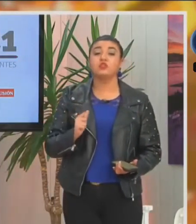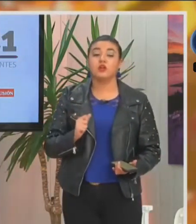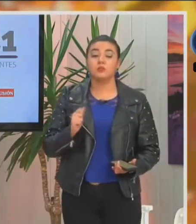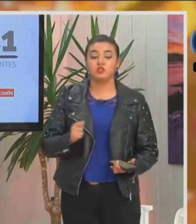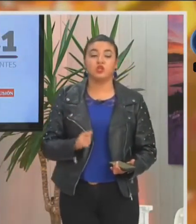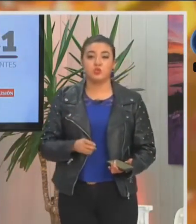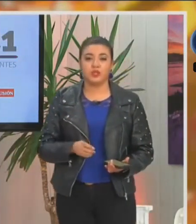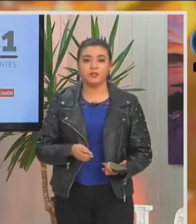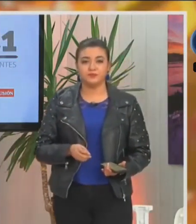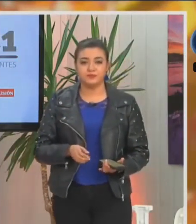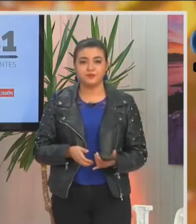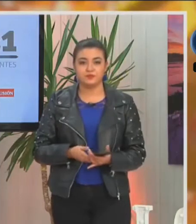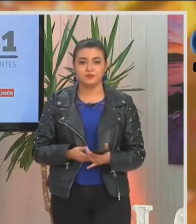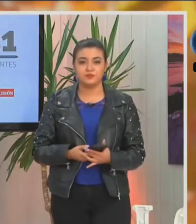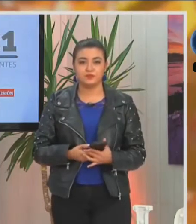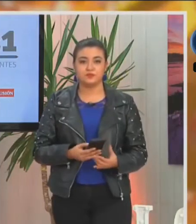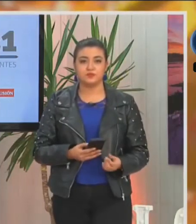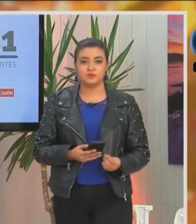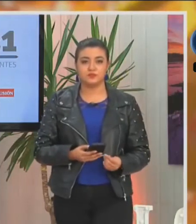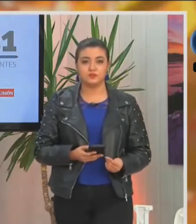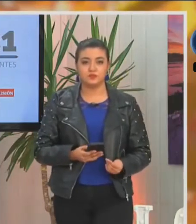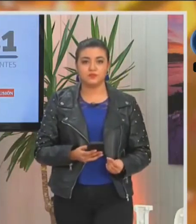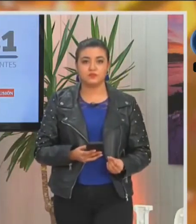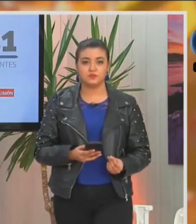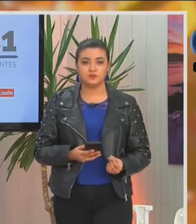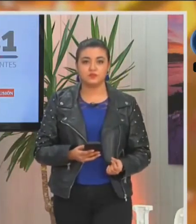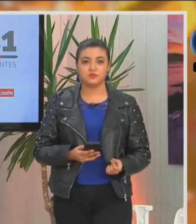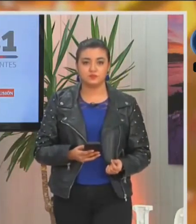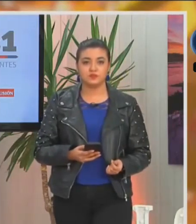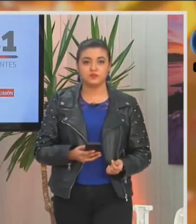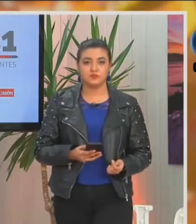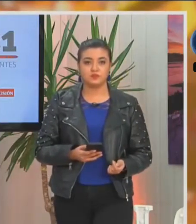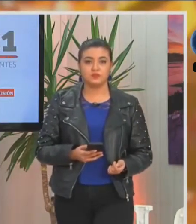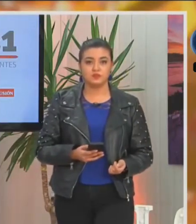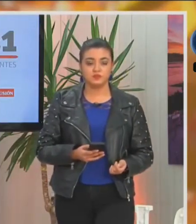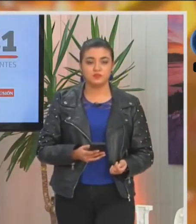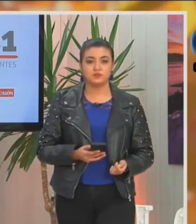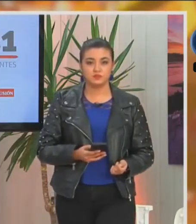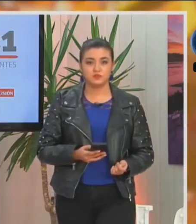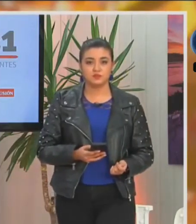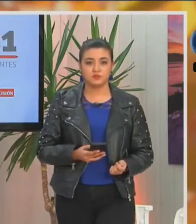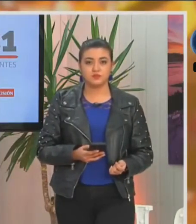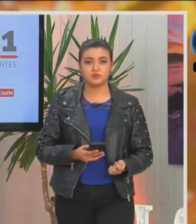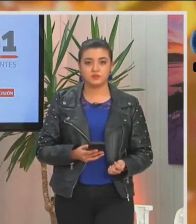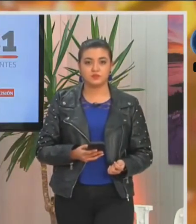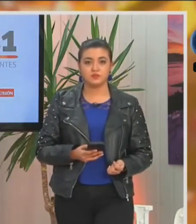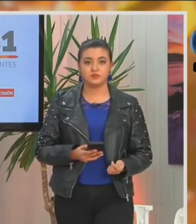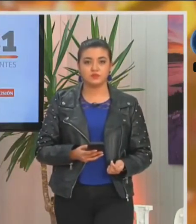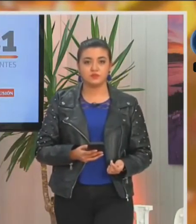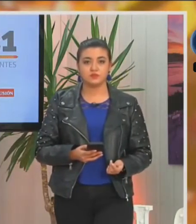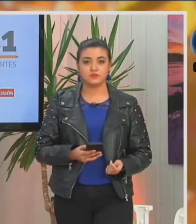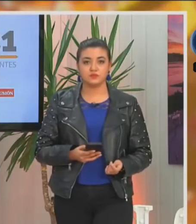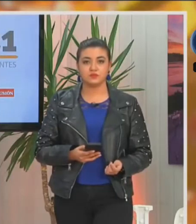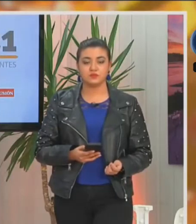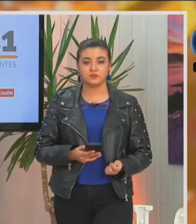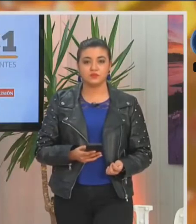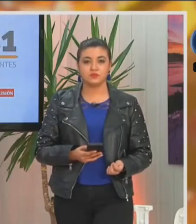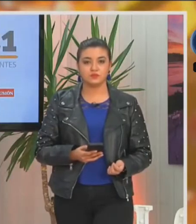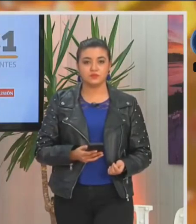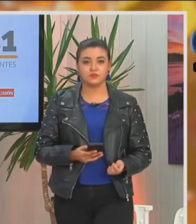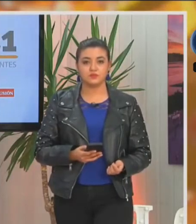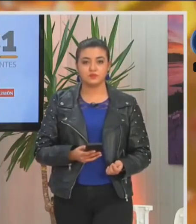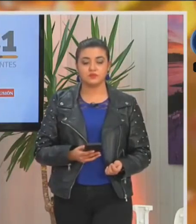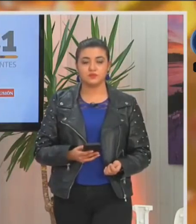súper interesante que, aparte de educar y demostrar todas las gráficas y todo lo que tenemos preparado, lo que hablas tú de que es un